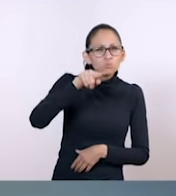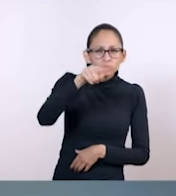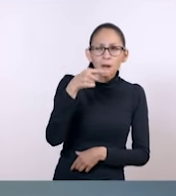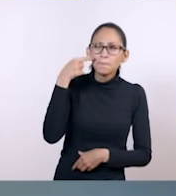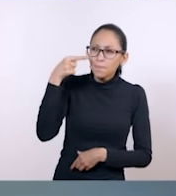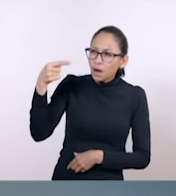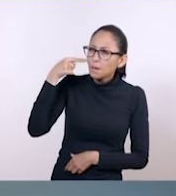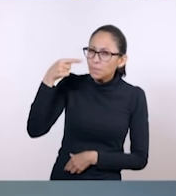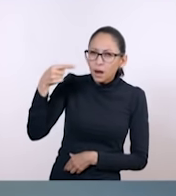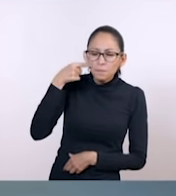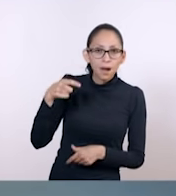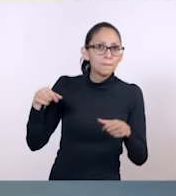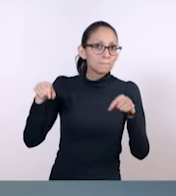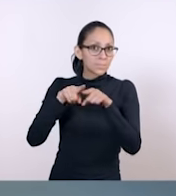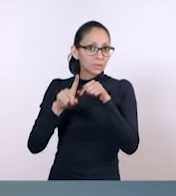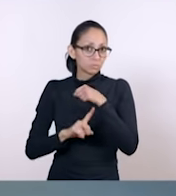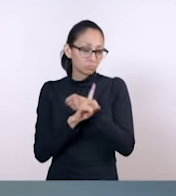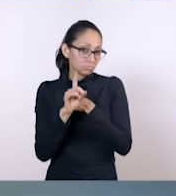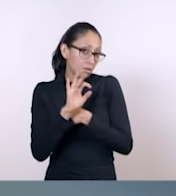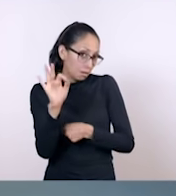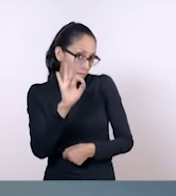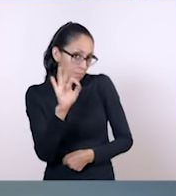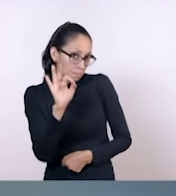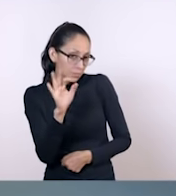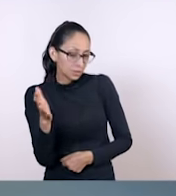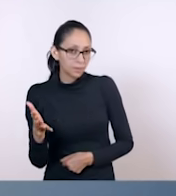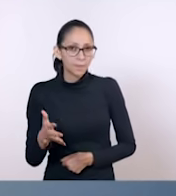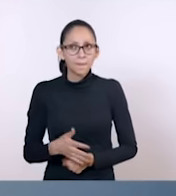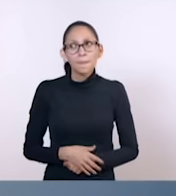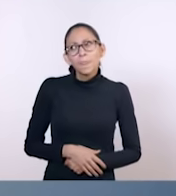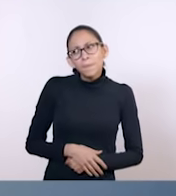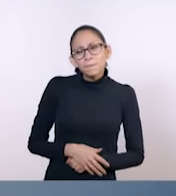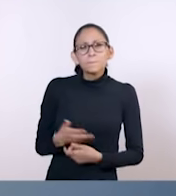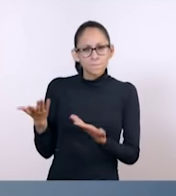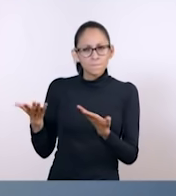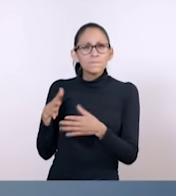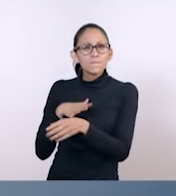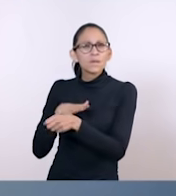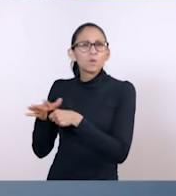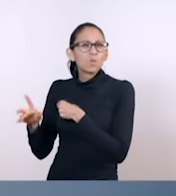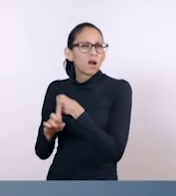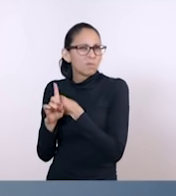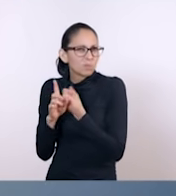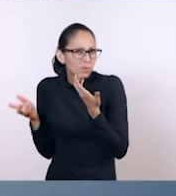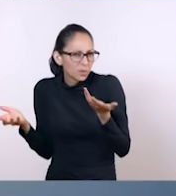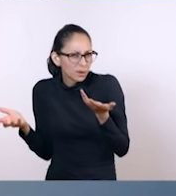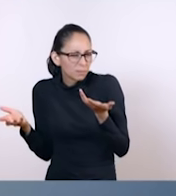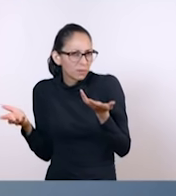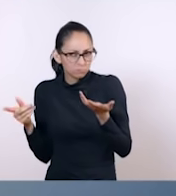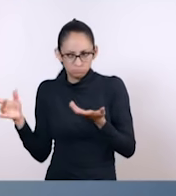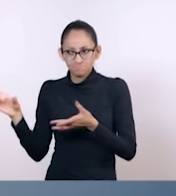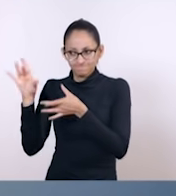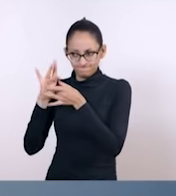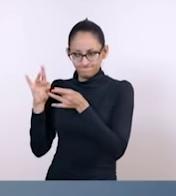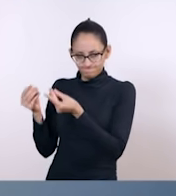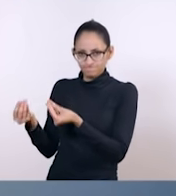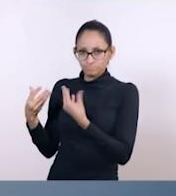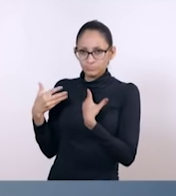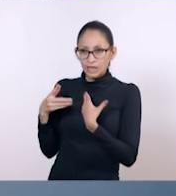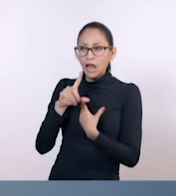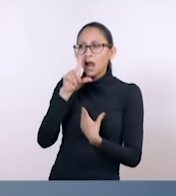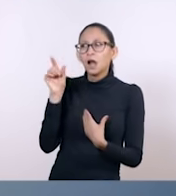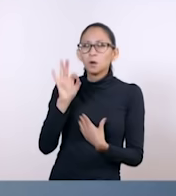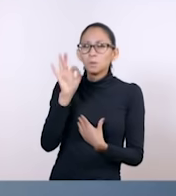hemos visto o hemos experimentado. Ok. Pues, cuéntame cuál es el problema y, pues, ¿te parece si le